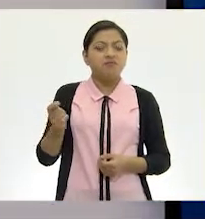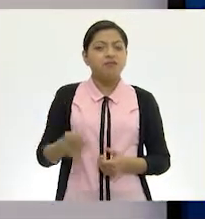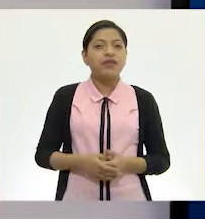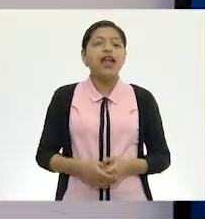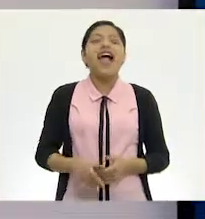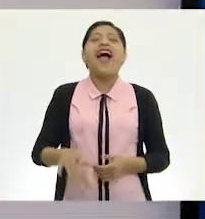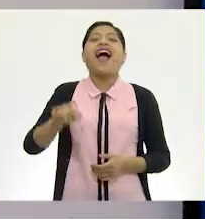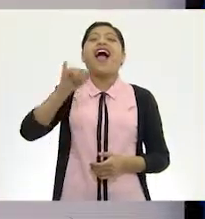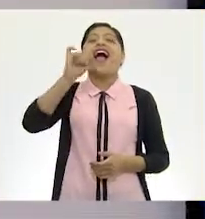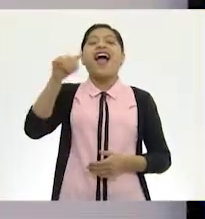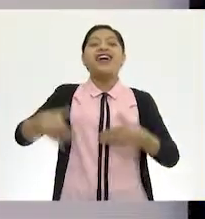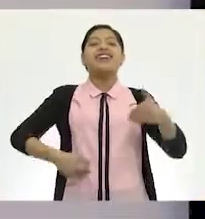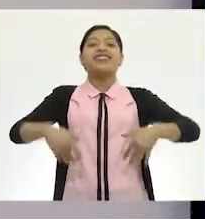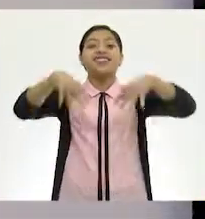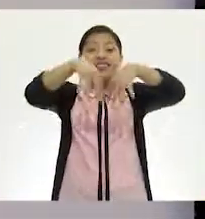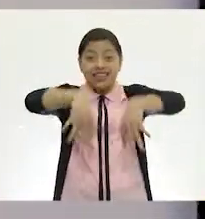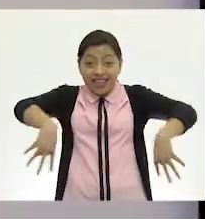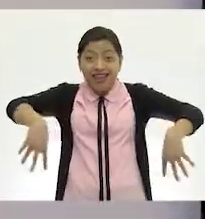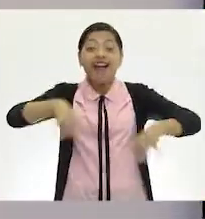Teatro de animales.